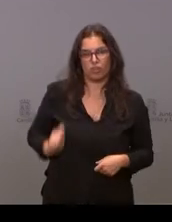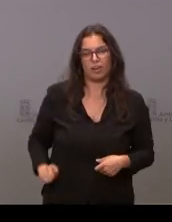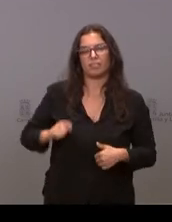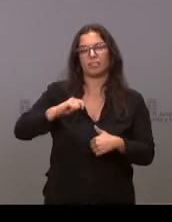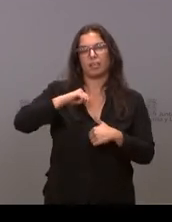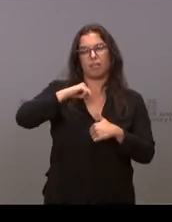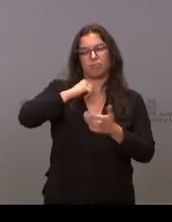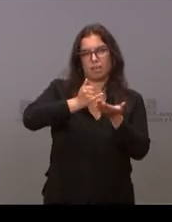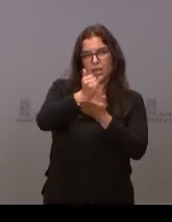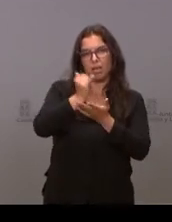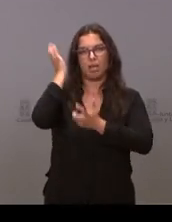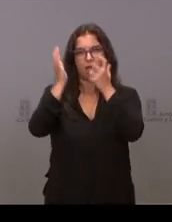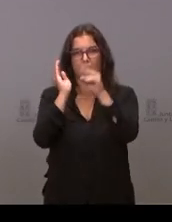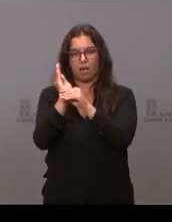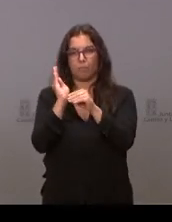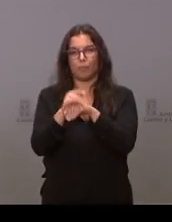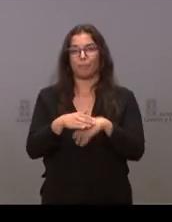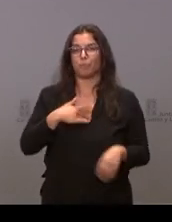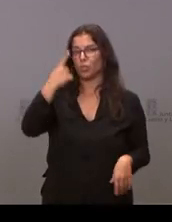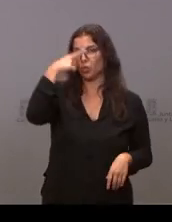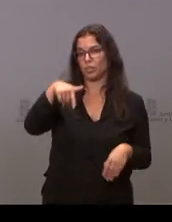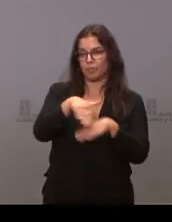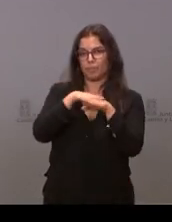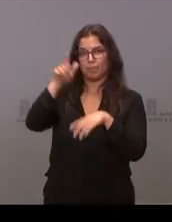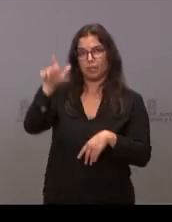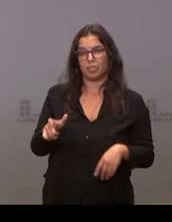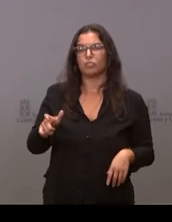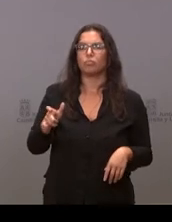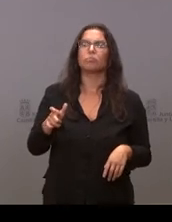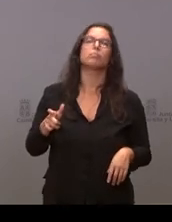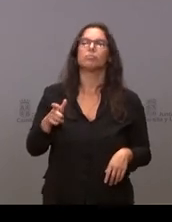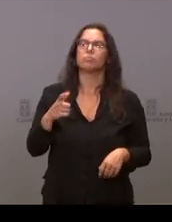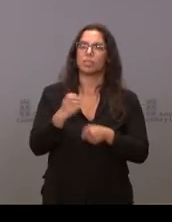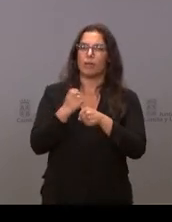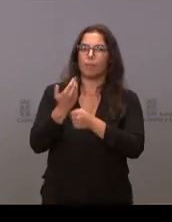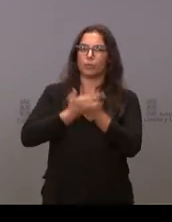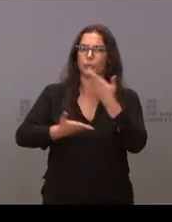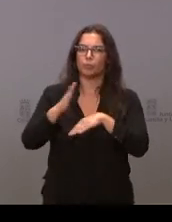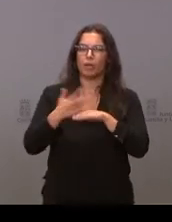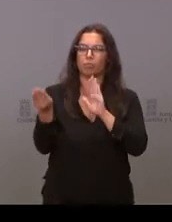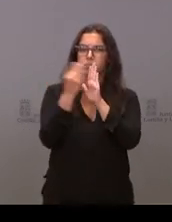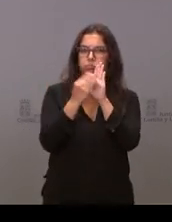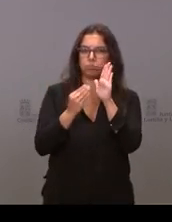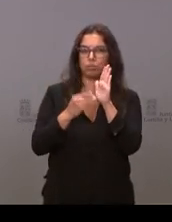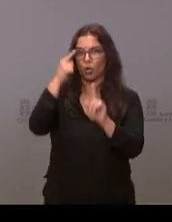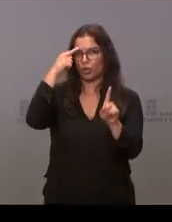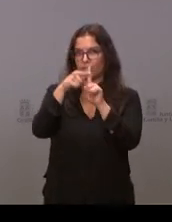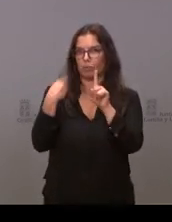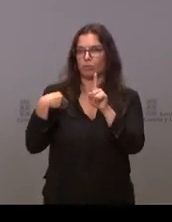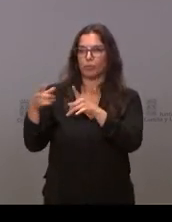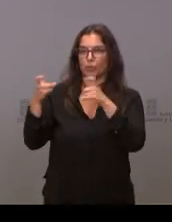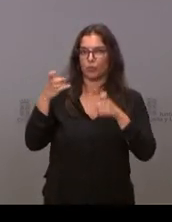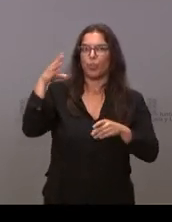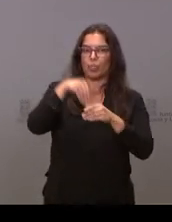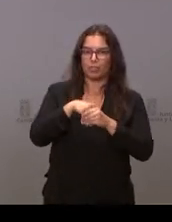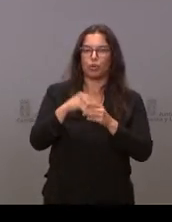campo. Sé, ministro, que estamos trabajando para incluir actuaciones con estos objetivos en el plan